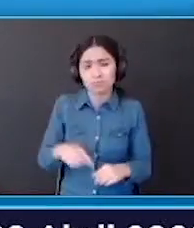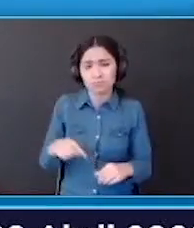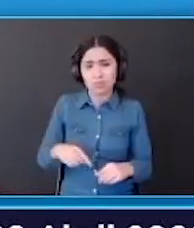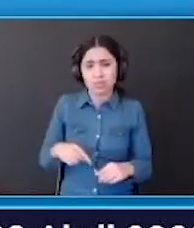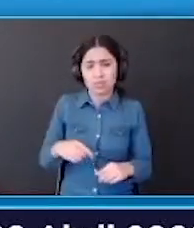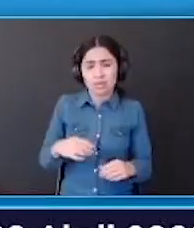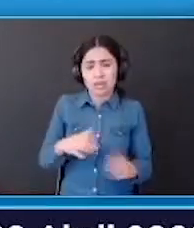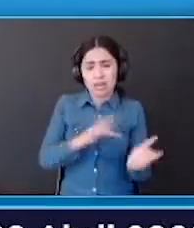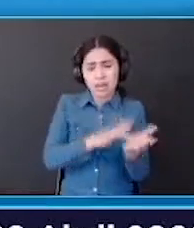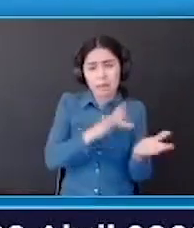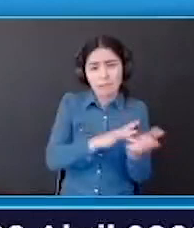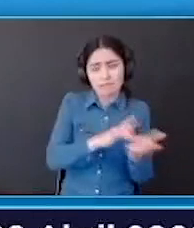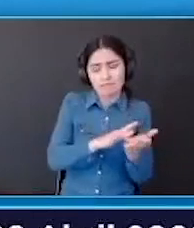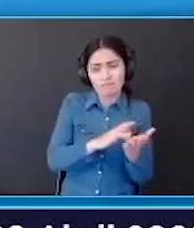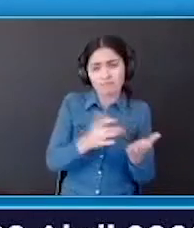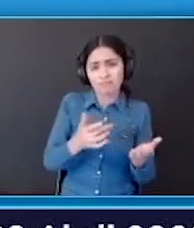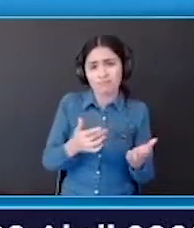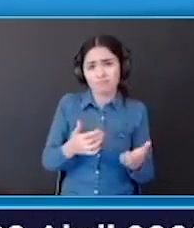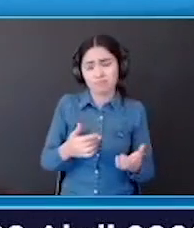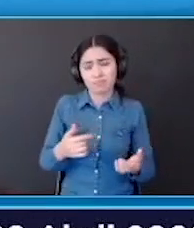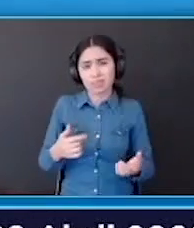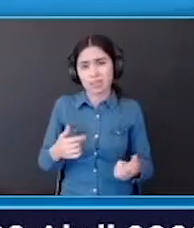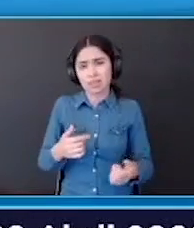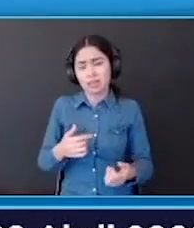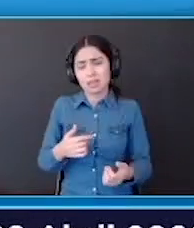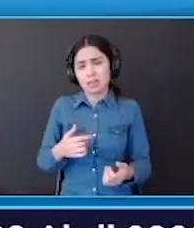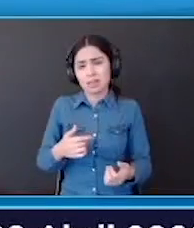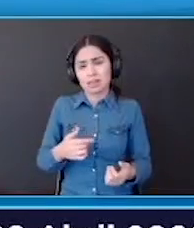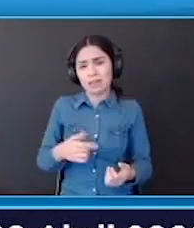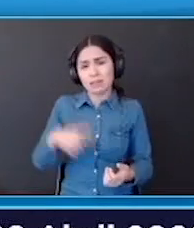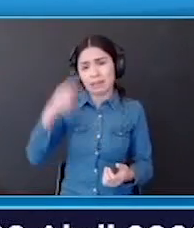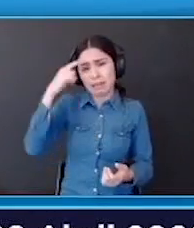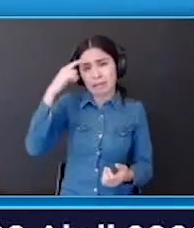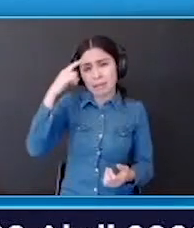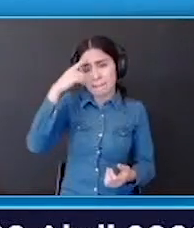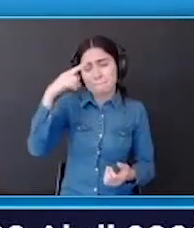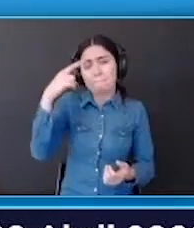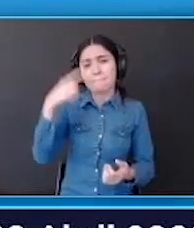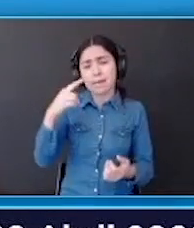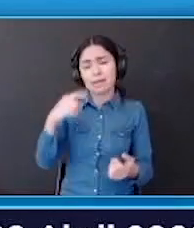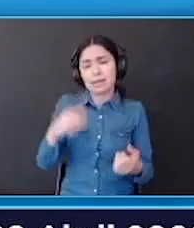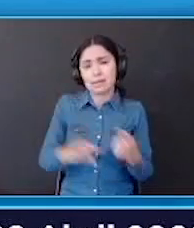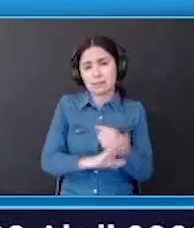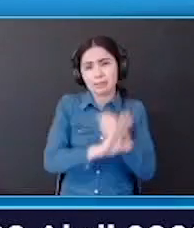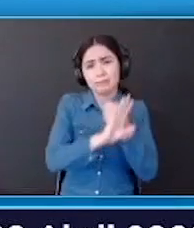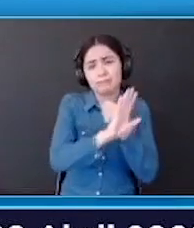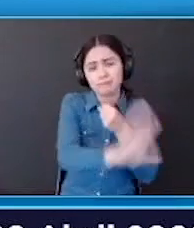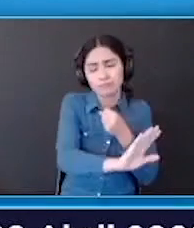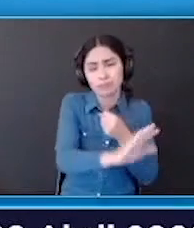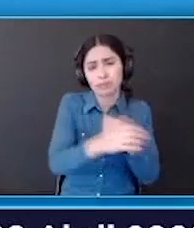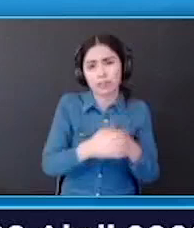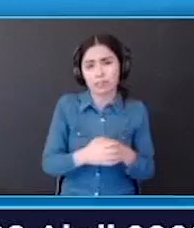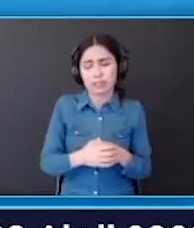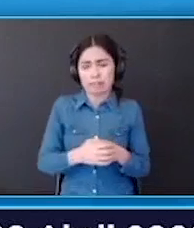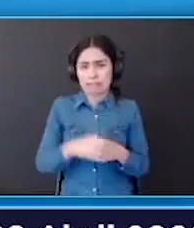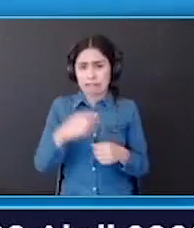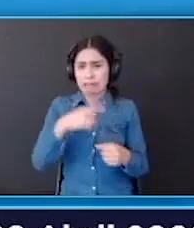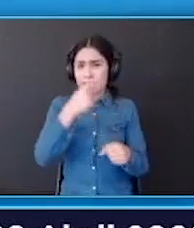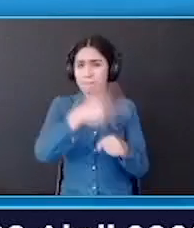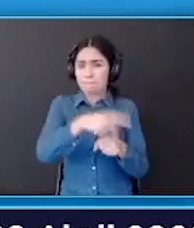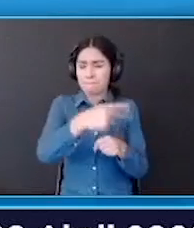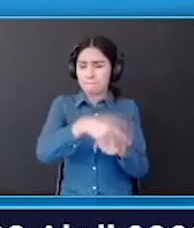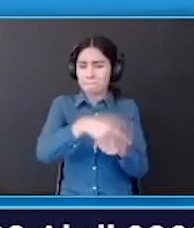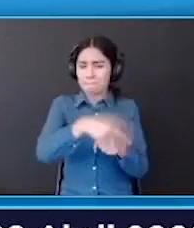iniciativas ciudadanas que nos permitan brindar medidas que afronten estas circunstancias de riesgo para